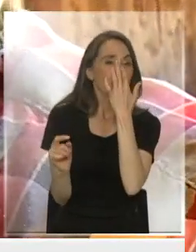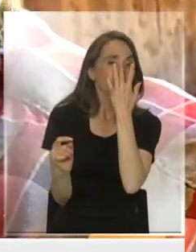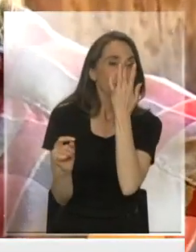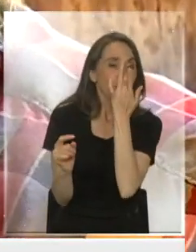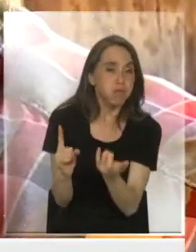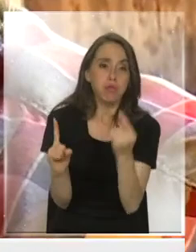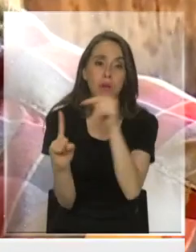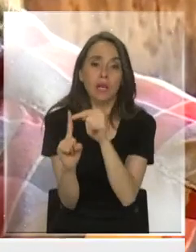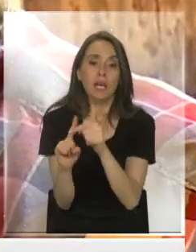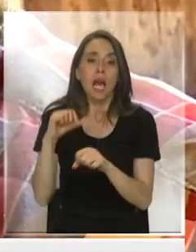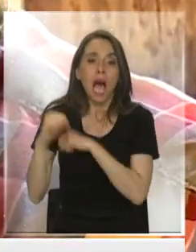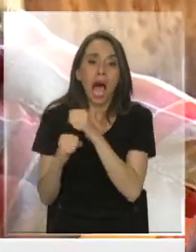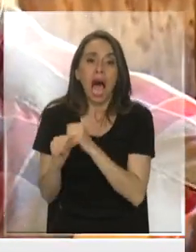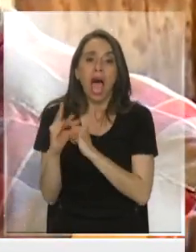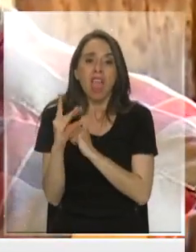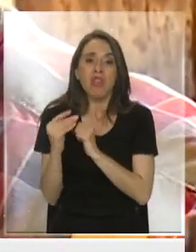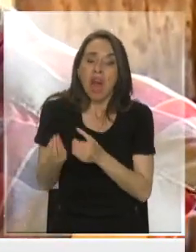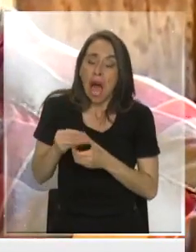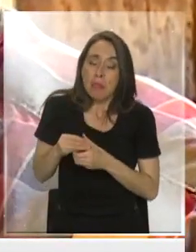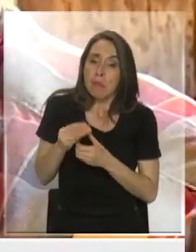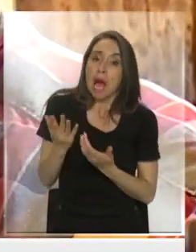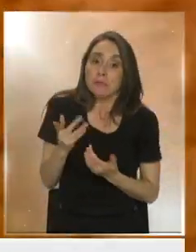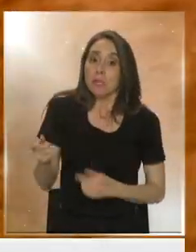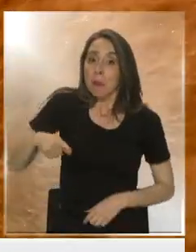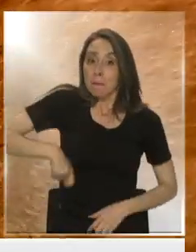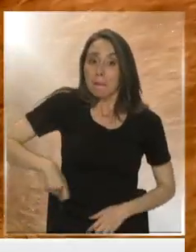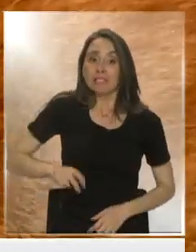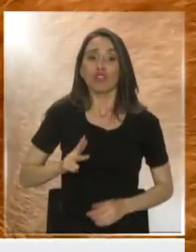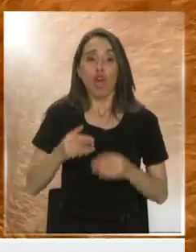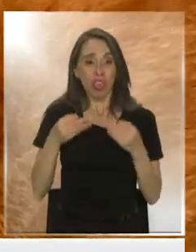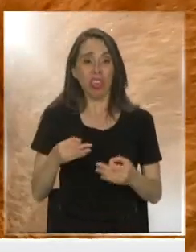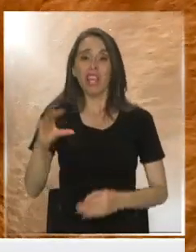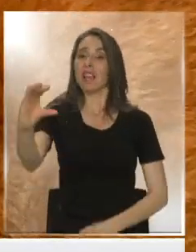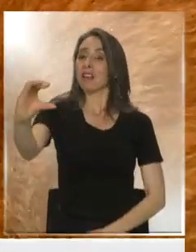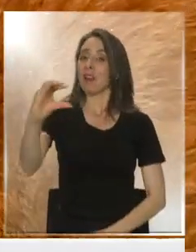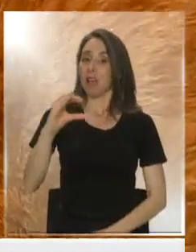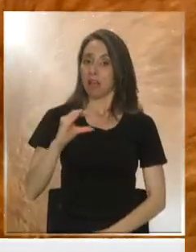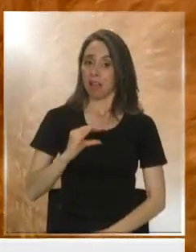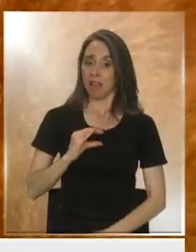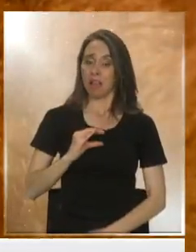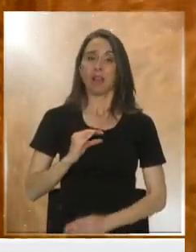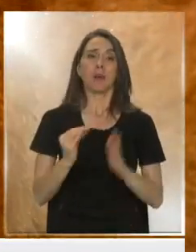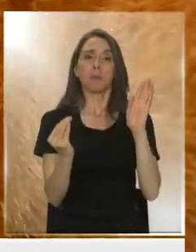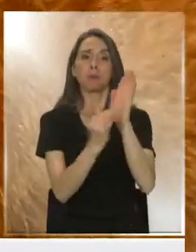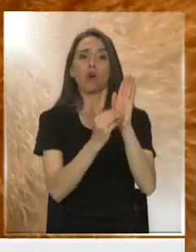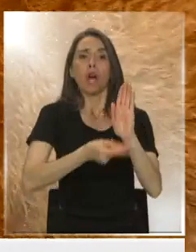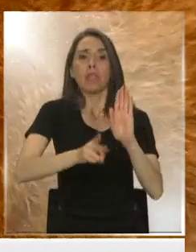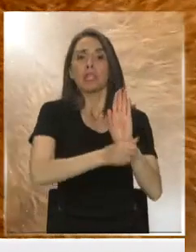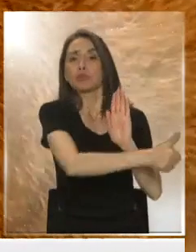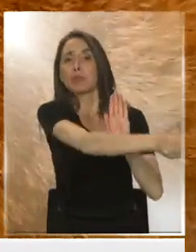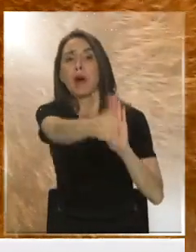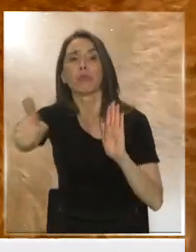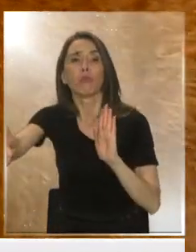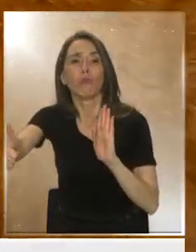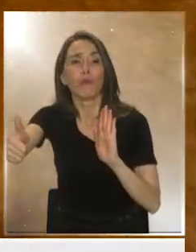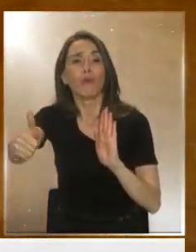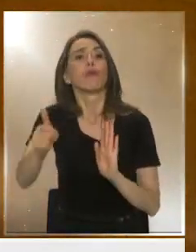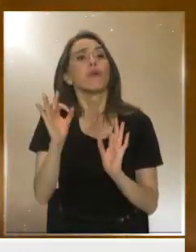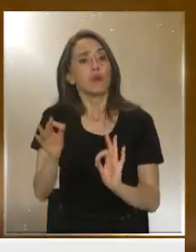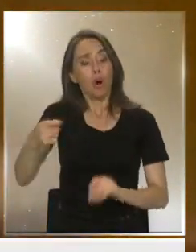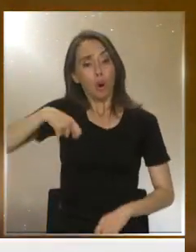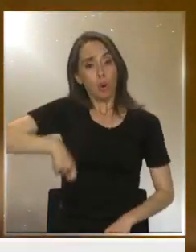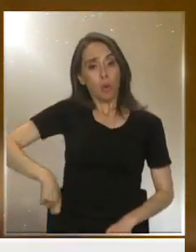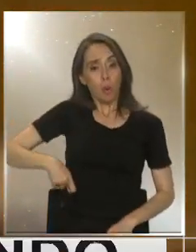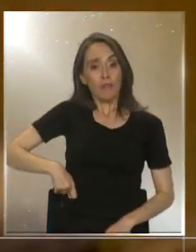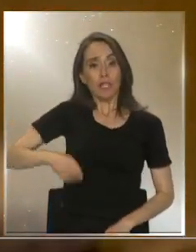quienes van acumulando años. Para él una pensión digna debiese ser un derecho universal. O sea, una